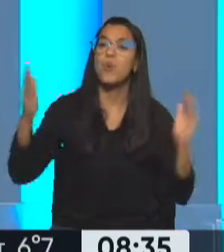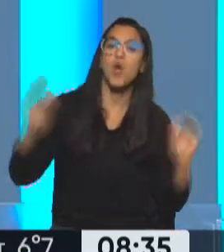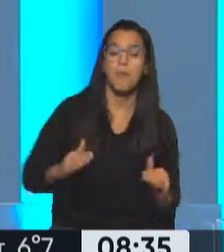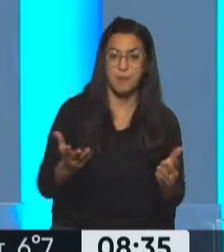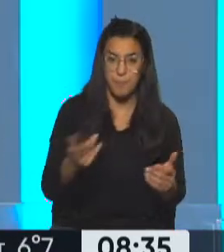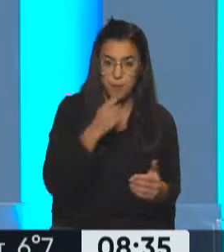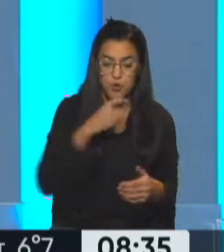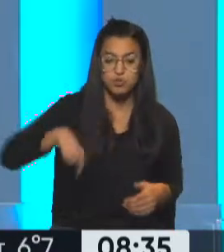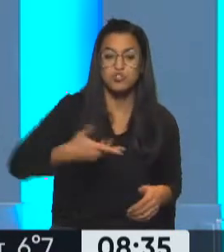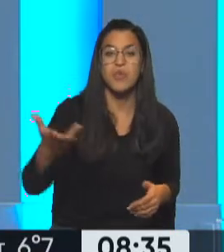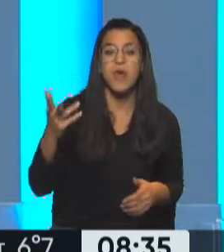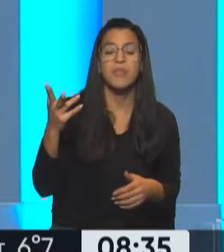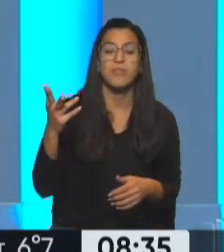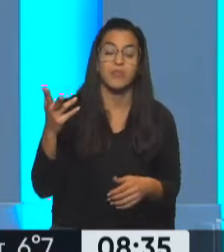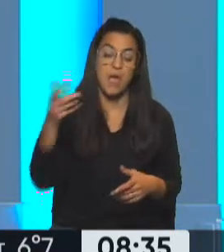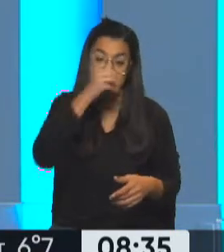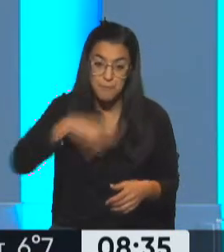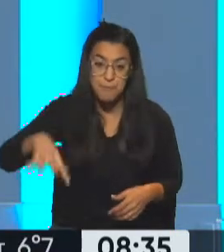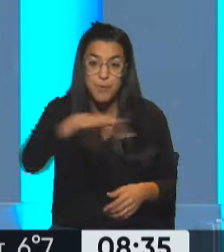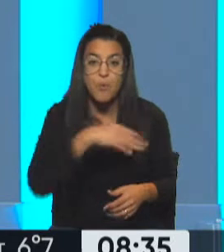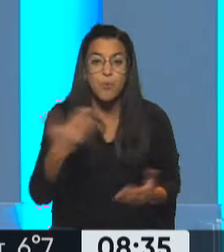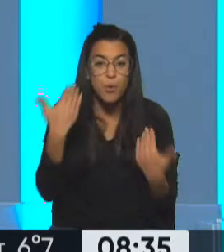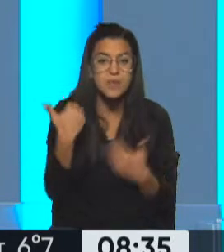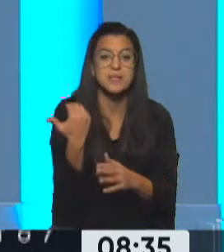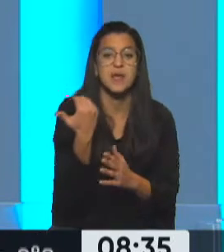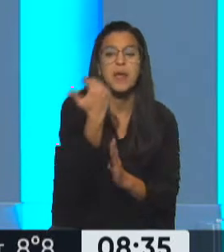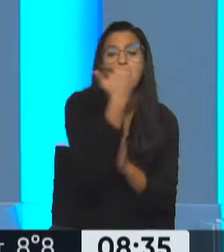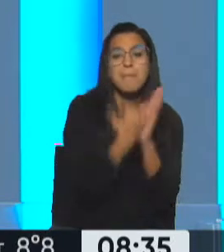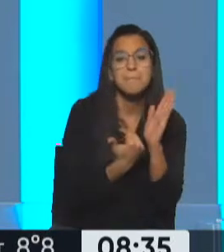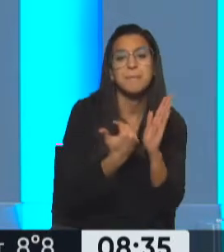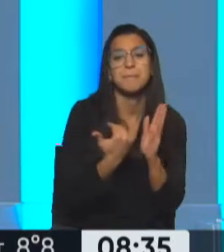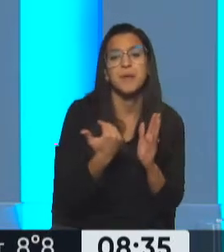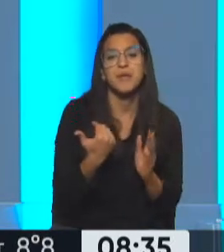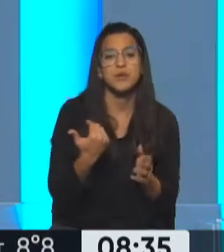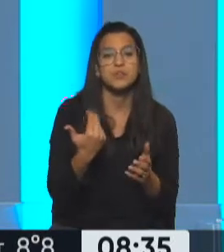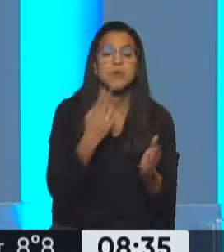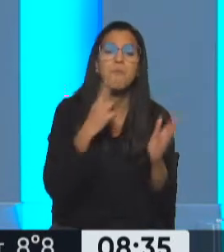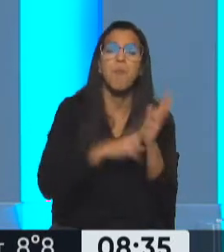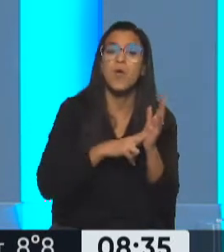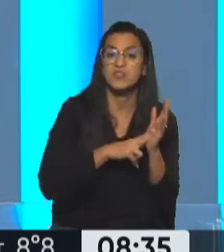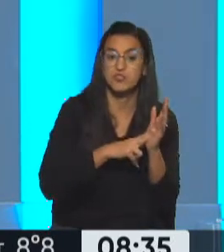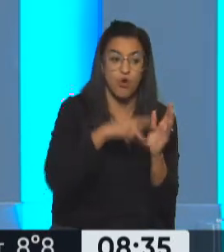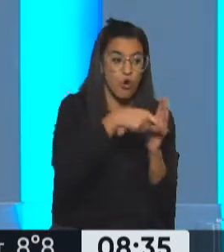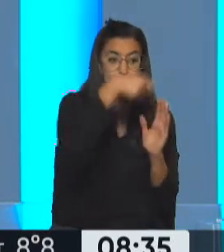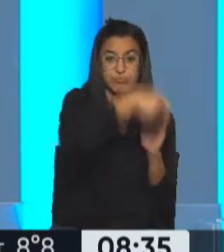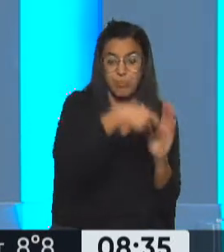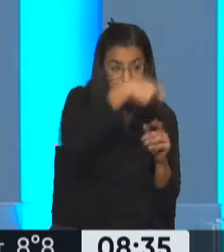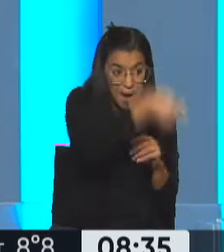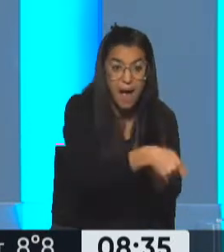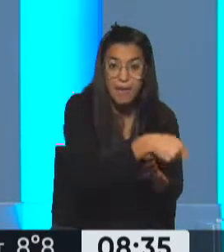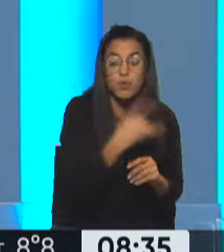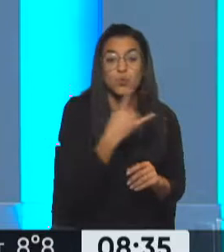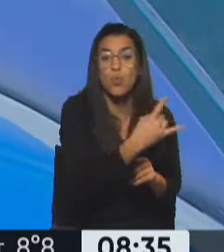ejemplo, para la sociedad rural, podría ser reducir los beneficios en las exenciones impositivas que tienen muchas veces